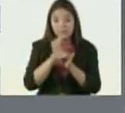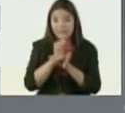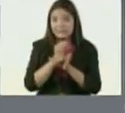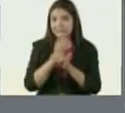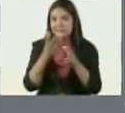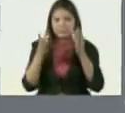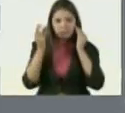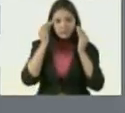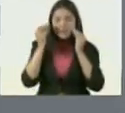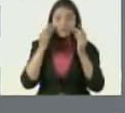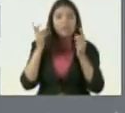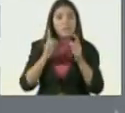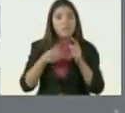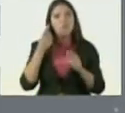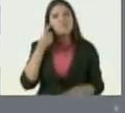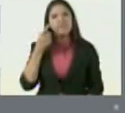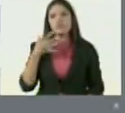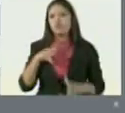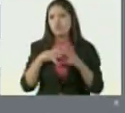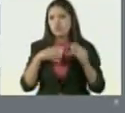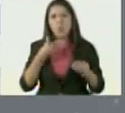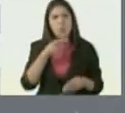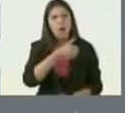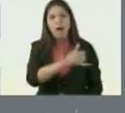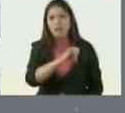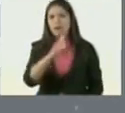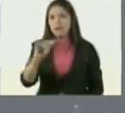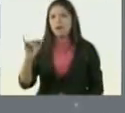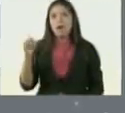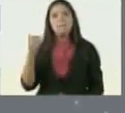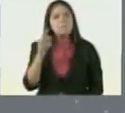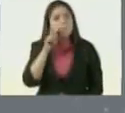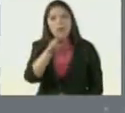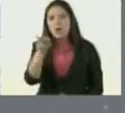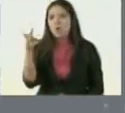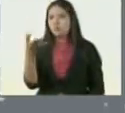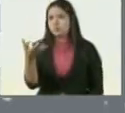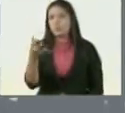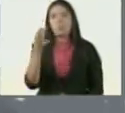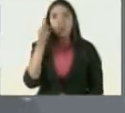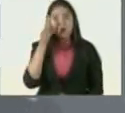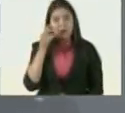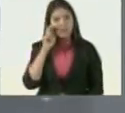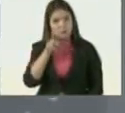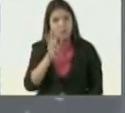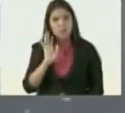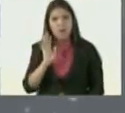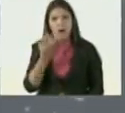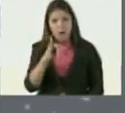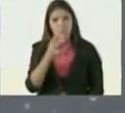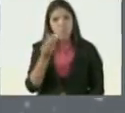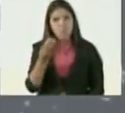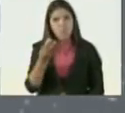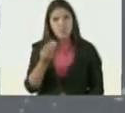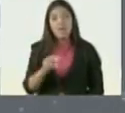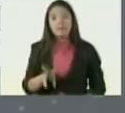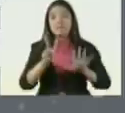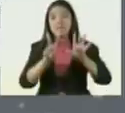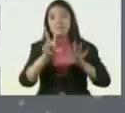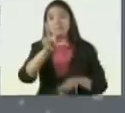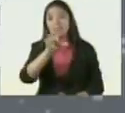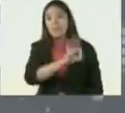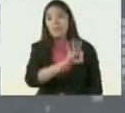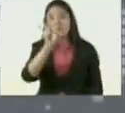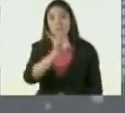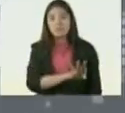las capacidades que tenemos todos. Ahí veo muchas mujeres. Bueno, de hecho, el